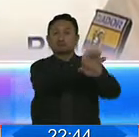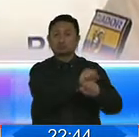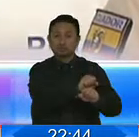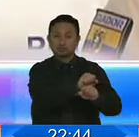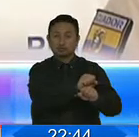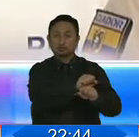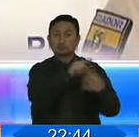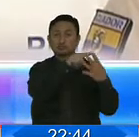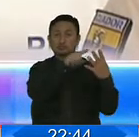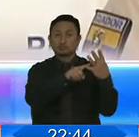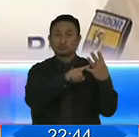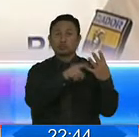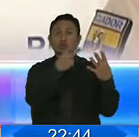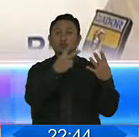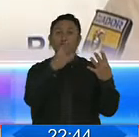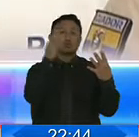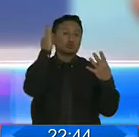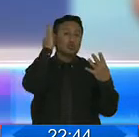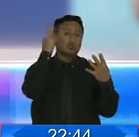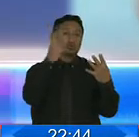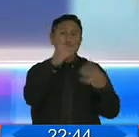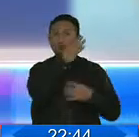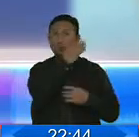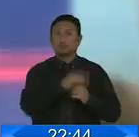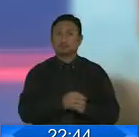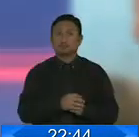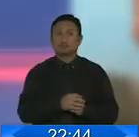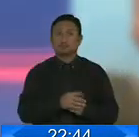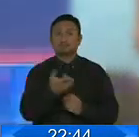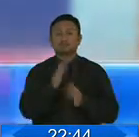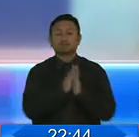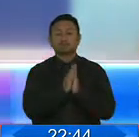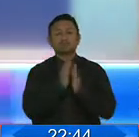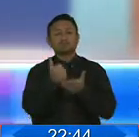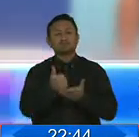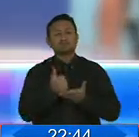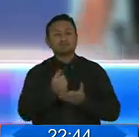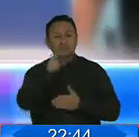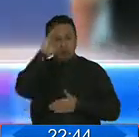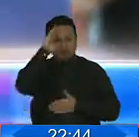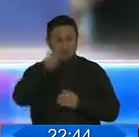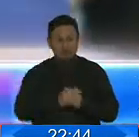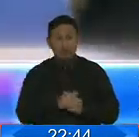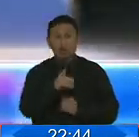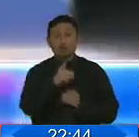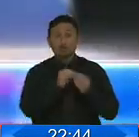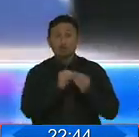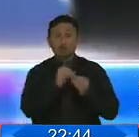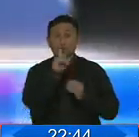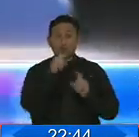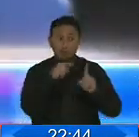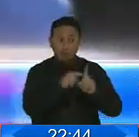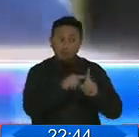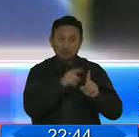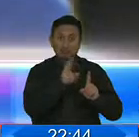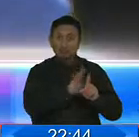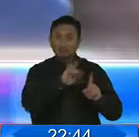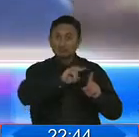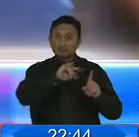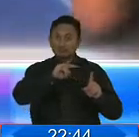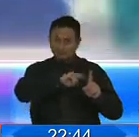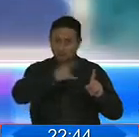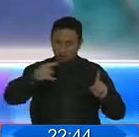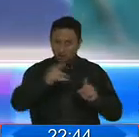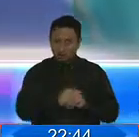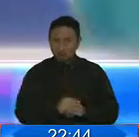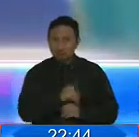cuatro ciudadanos, dos varones y 2 mujeres. Pidió ayuda a la policía, como tenía el número de uno de los inquilinos. La tecnología fue clave.